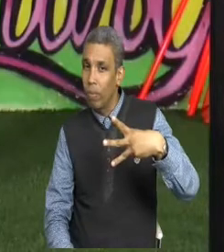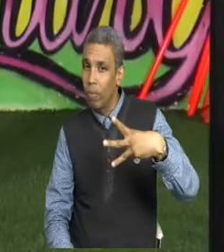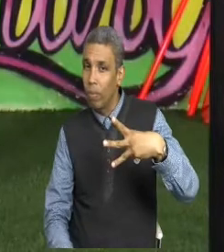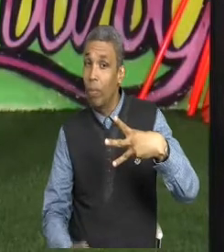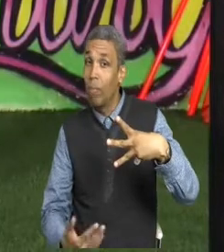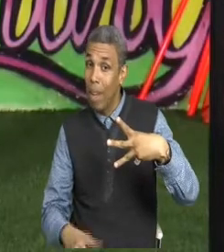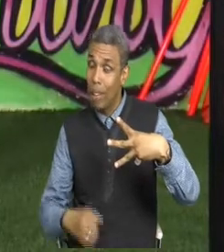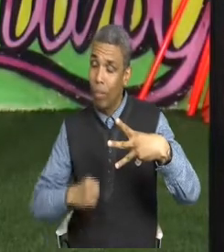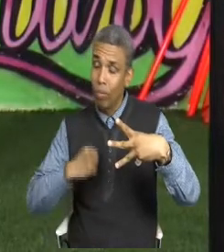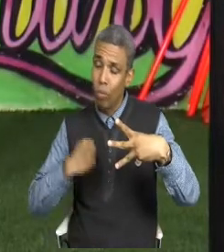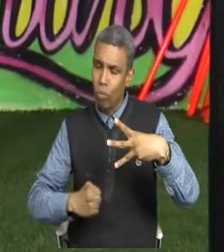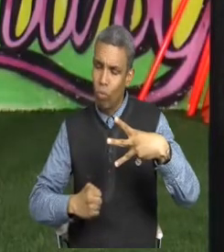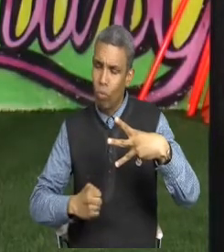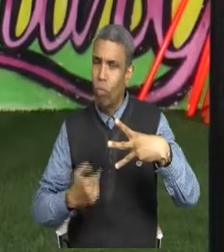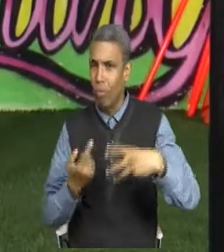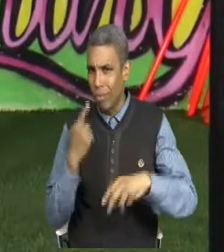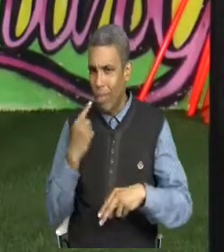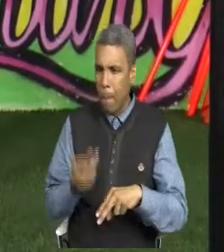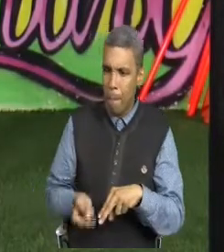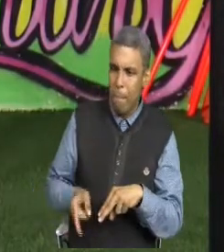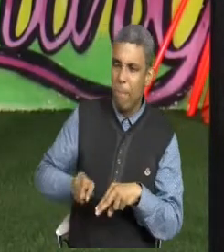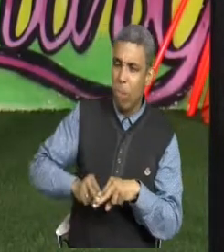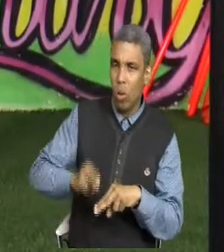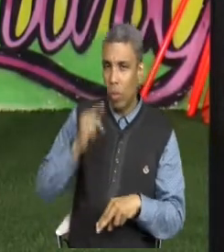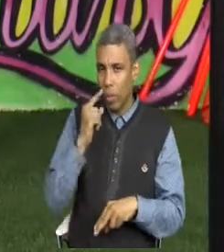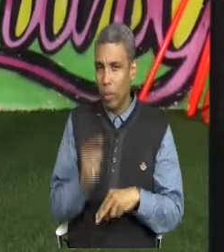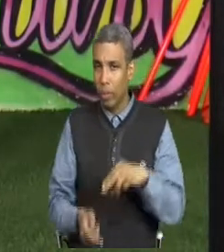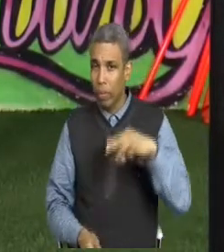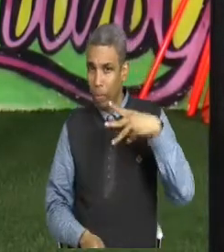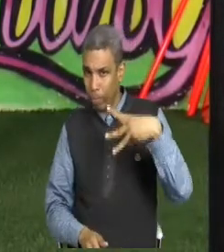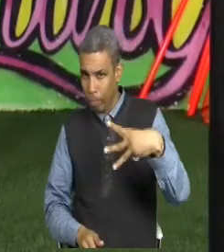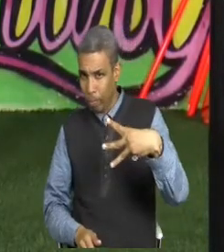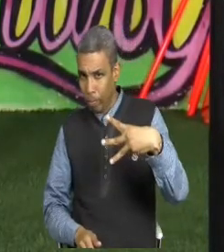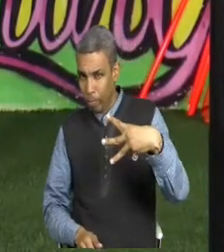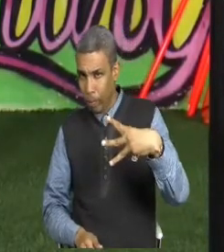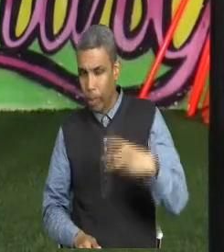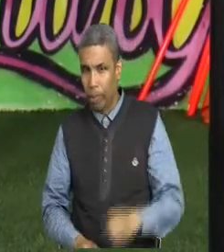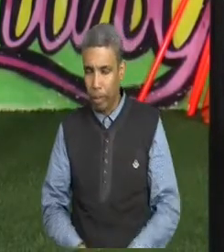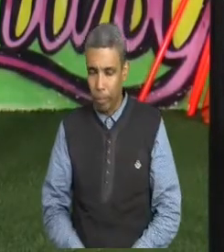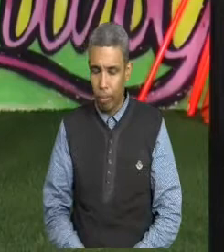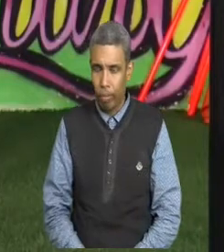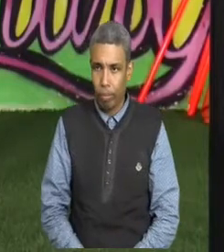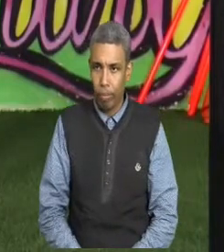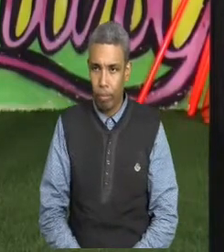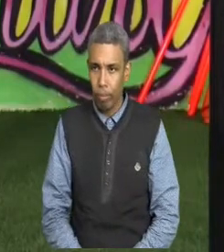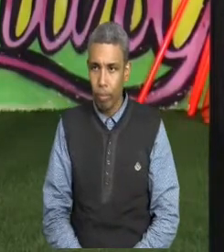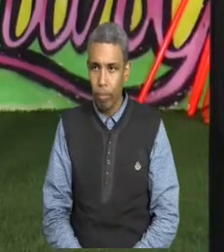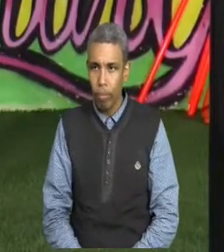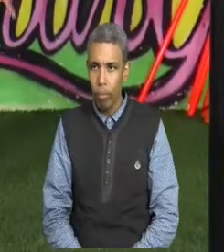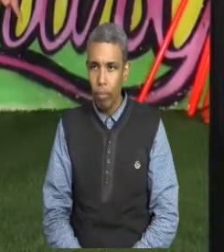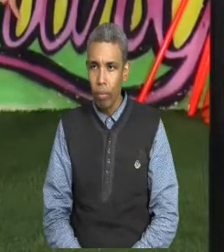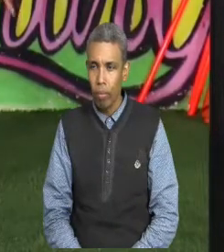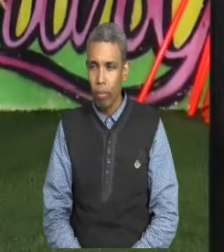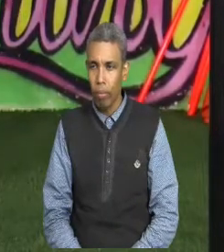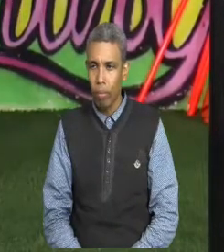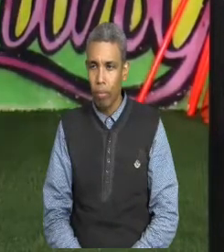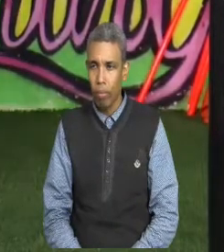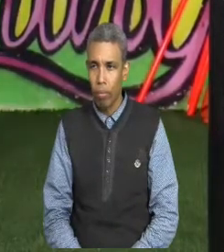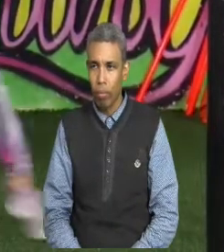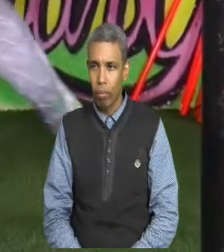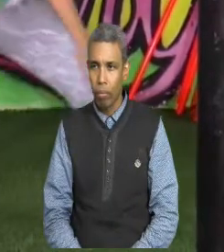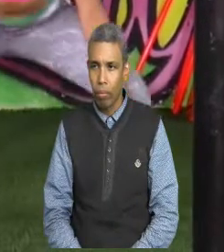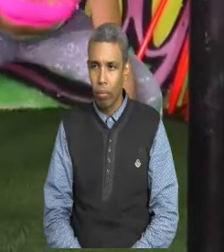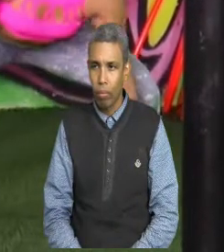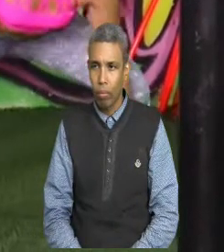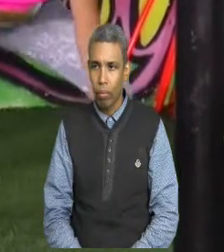profundo. La idea es que miren una guía, tantos metros, tanta distancia, para que puedan hacer un buen desplazamiento y un buen ejercicio. ¿Listo? Arrancamos acá con la